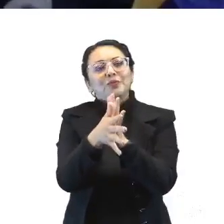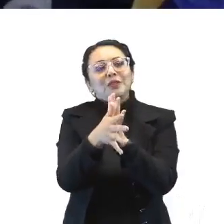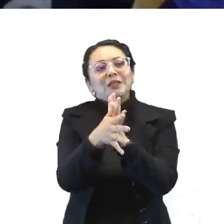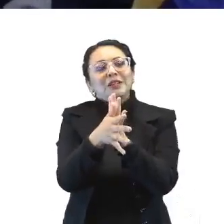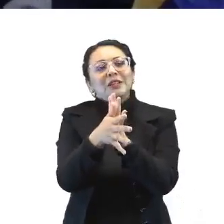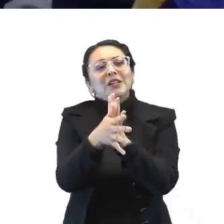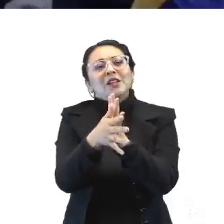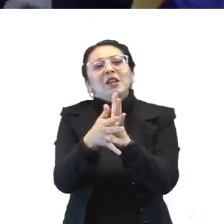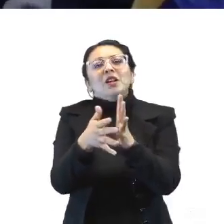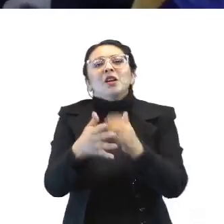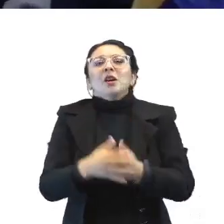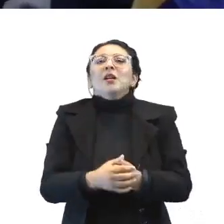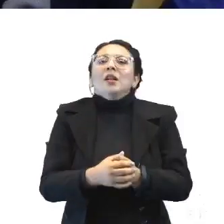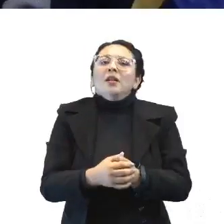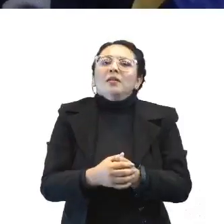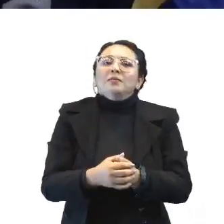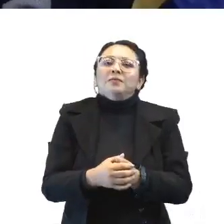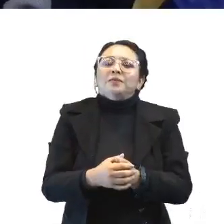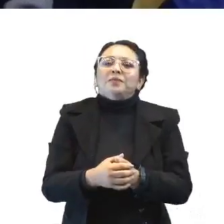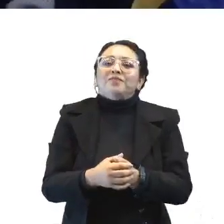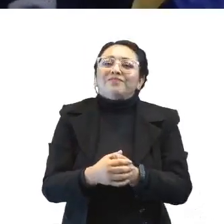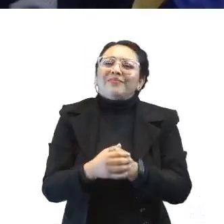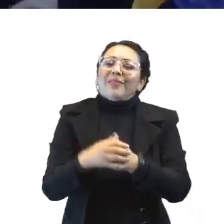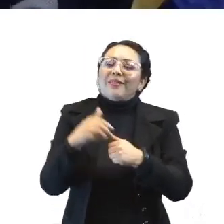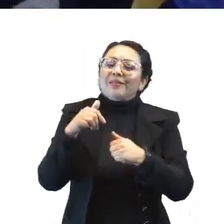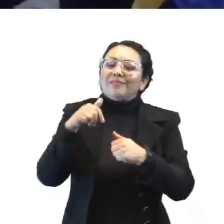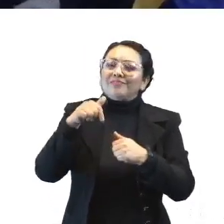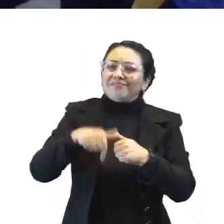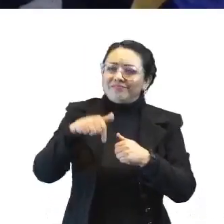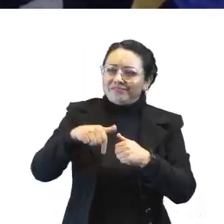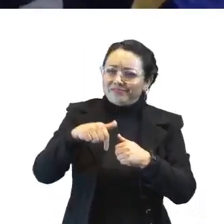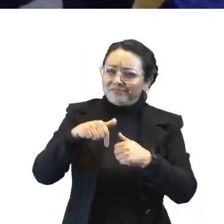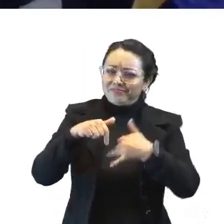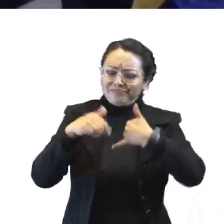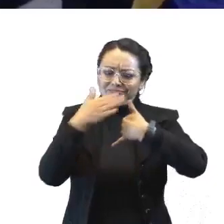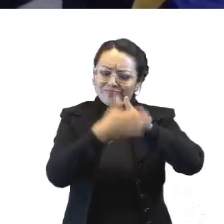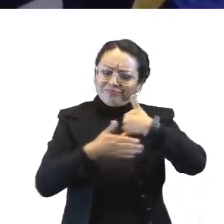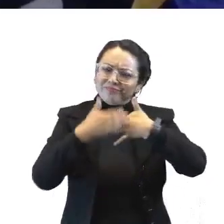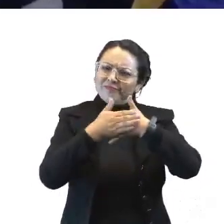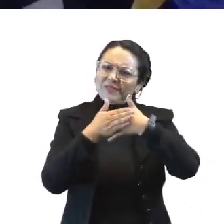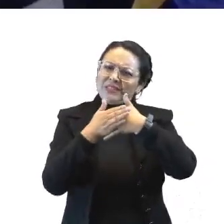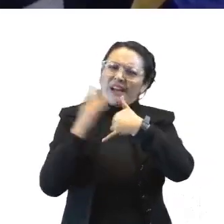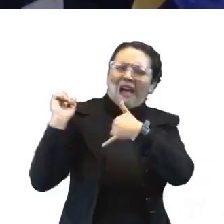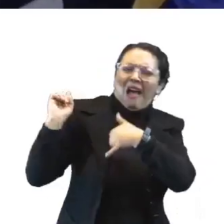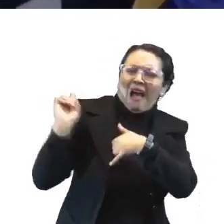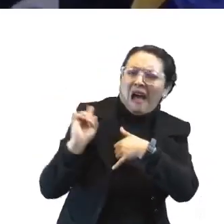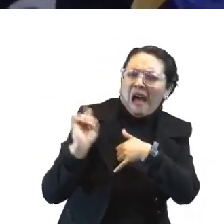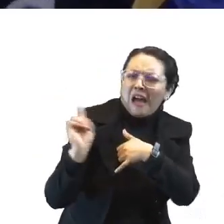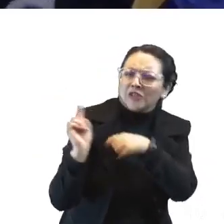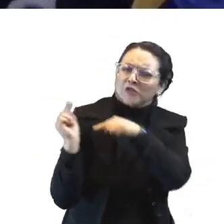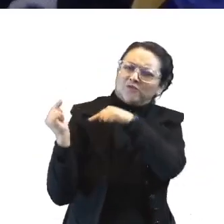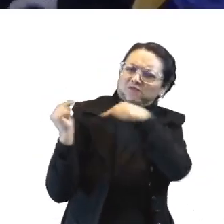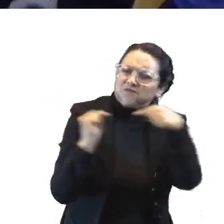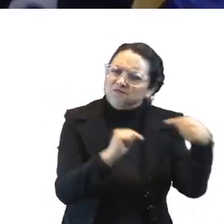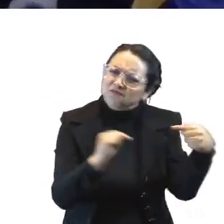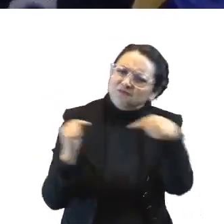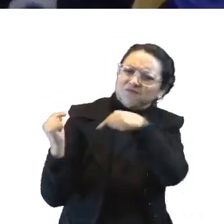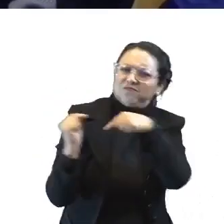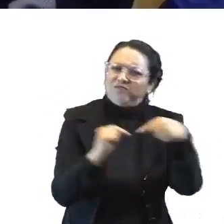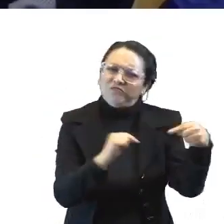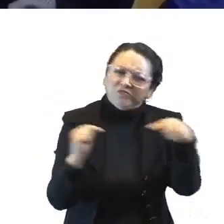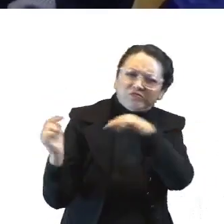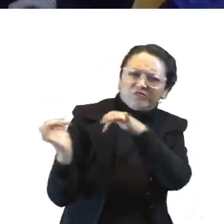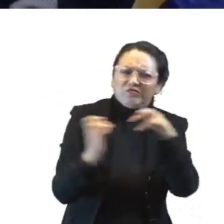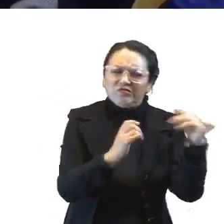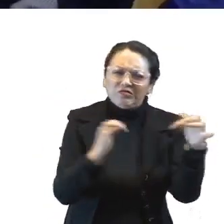largo tiempo de conflicto armado que tenemos en nuestro país ha llevado a que de